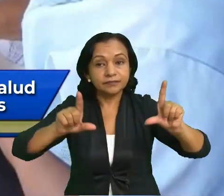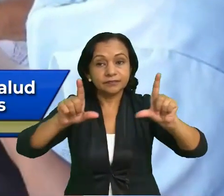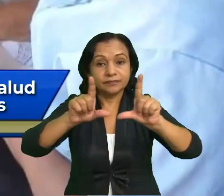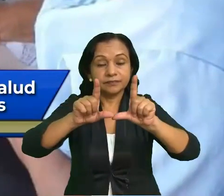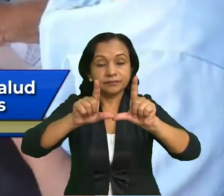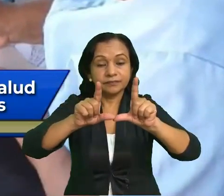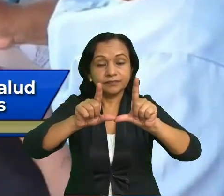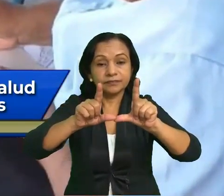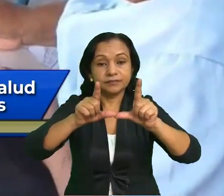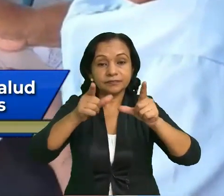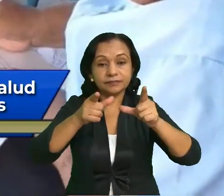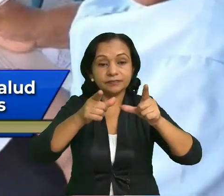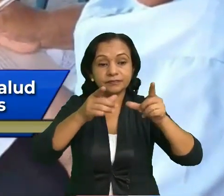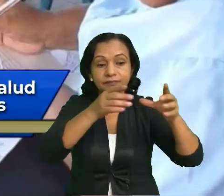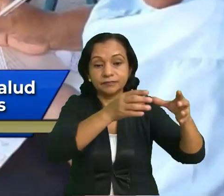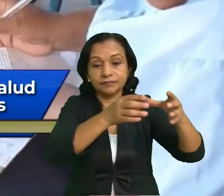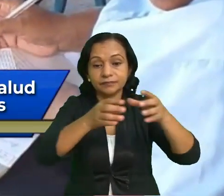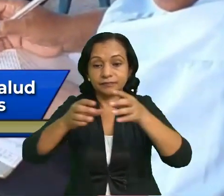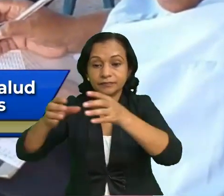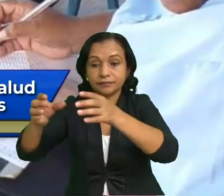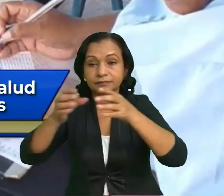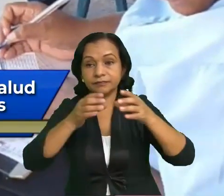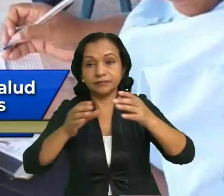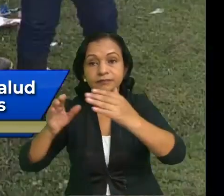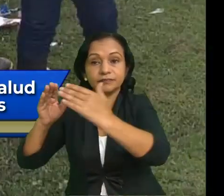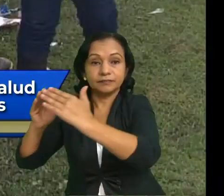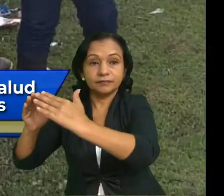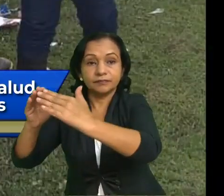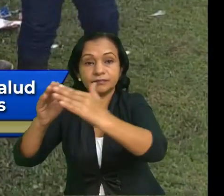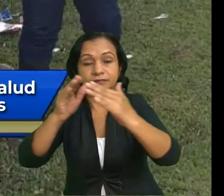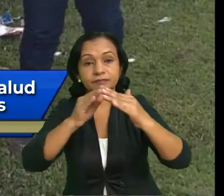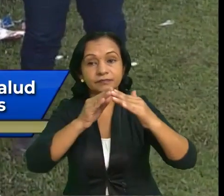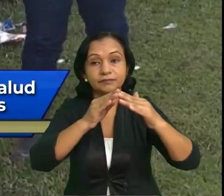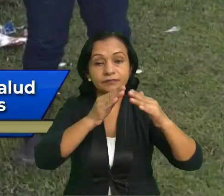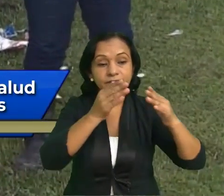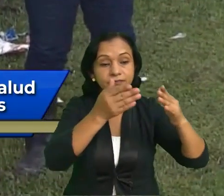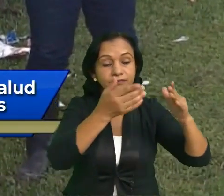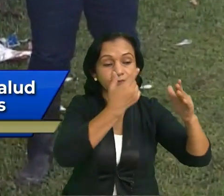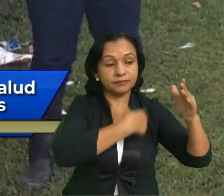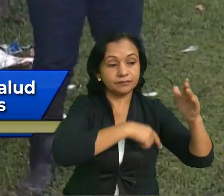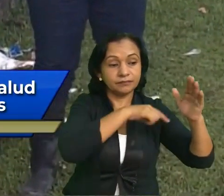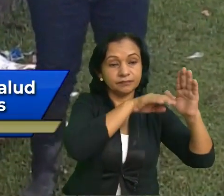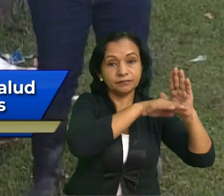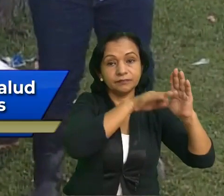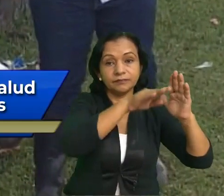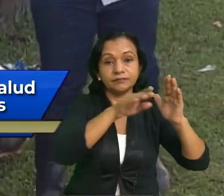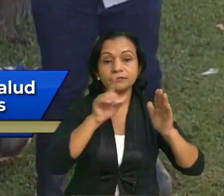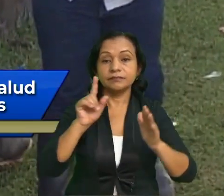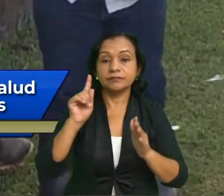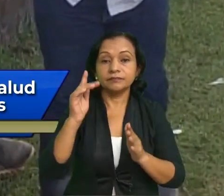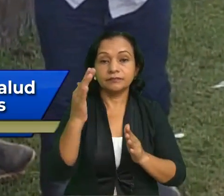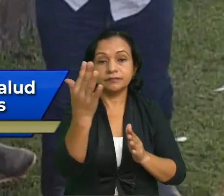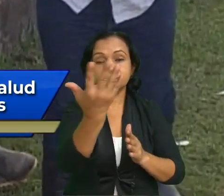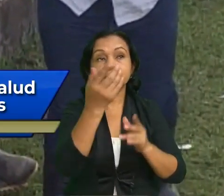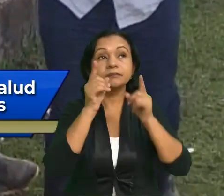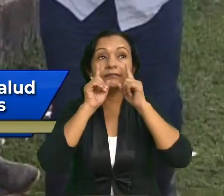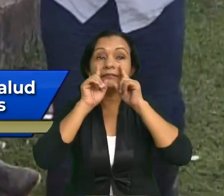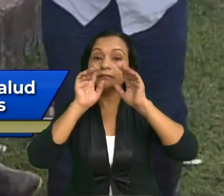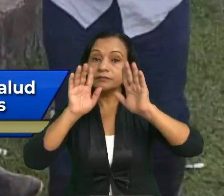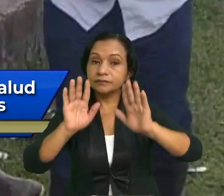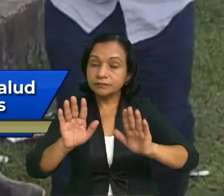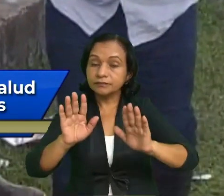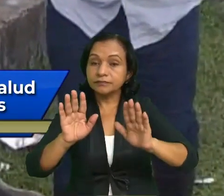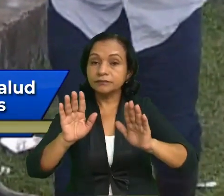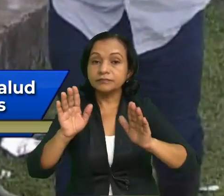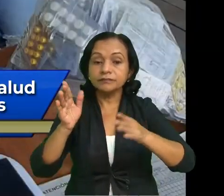sea en la comunidad que está retornando o en los albergues que están quedando todavía también asegurar todo el componente de las medidas preventivas y la